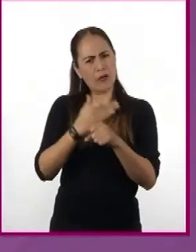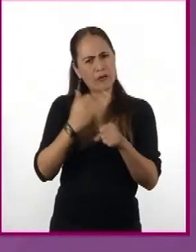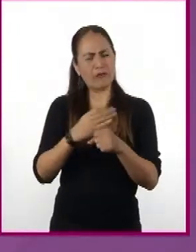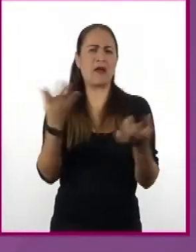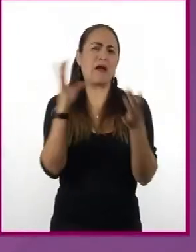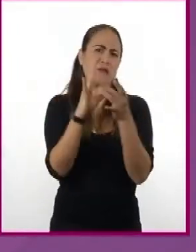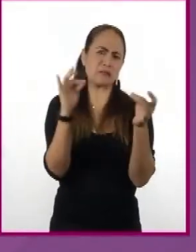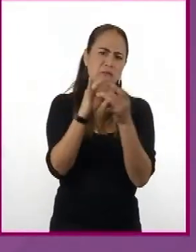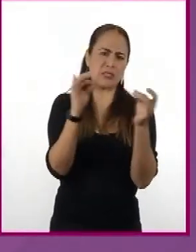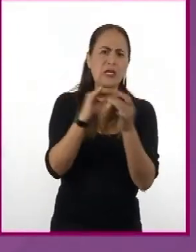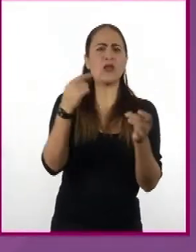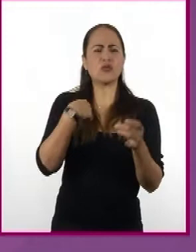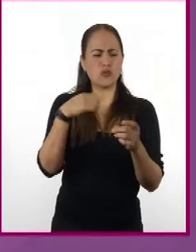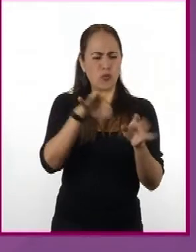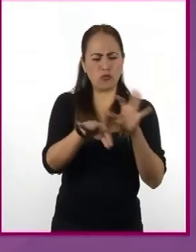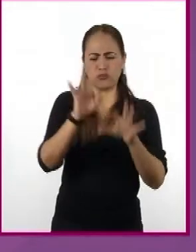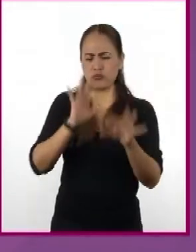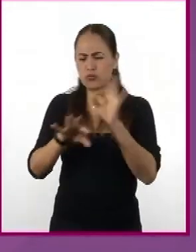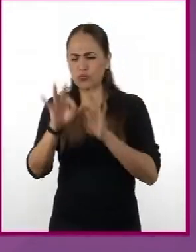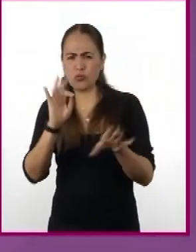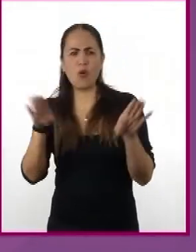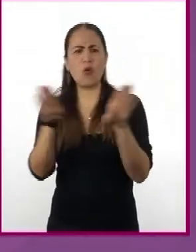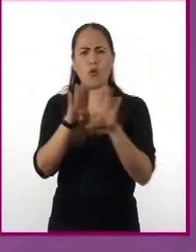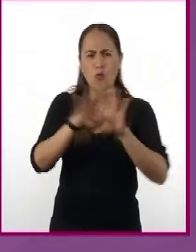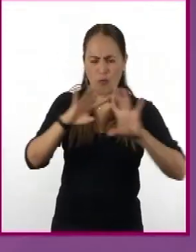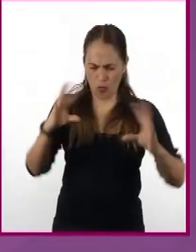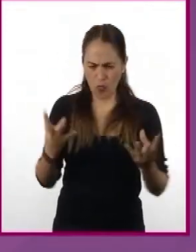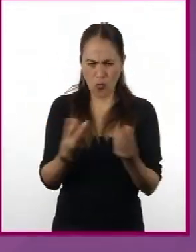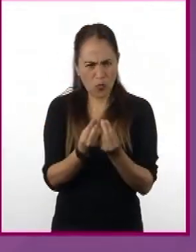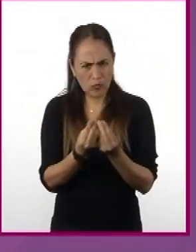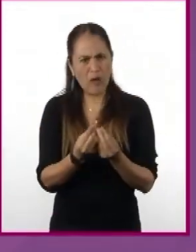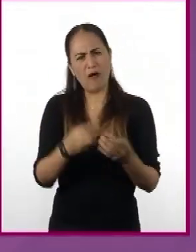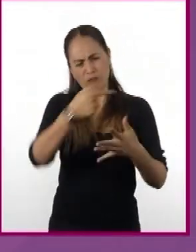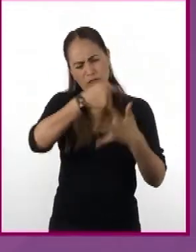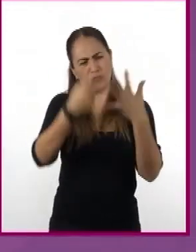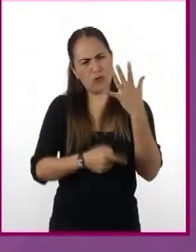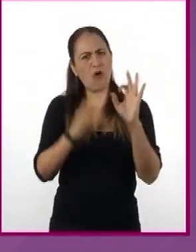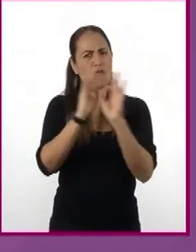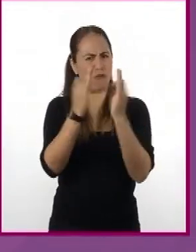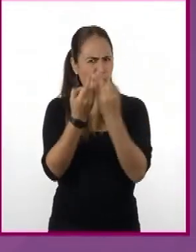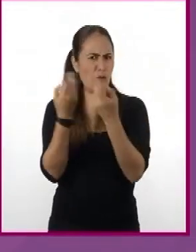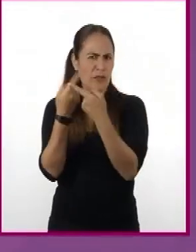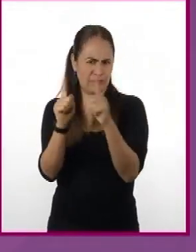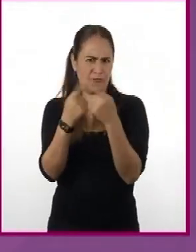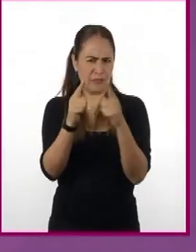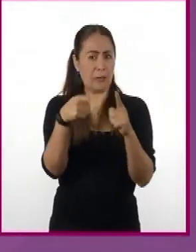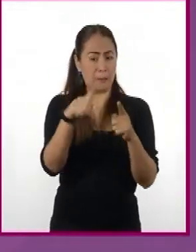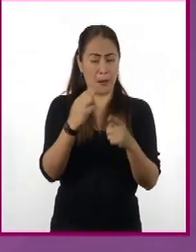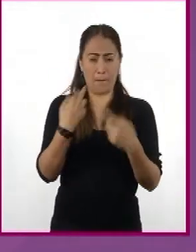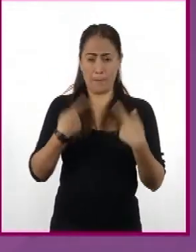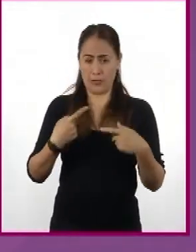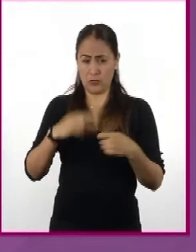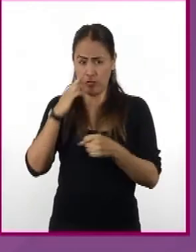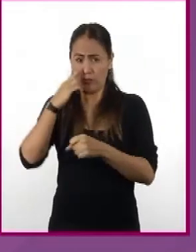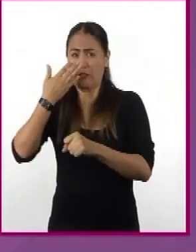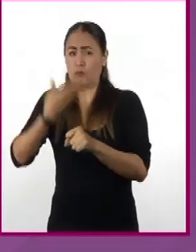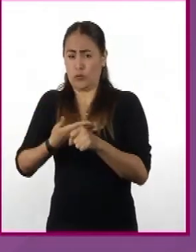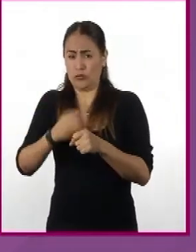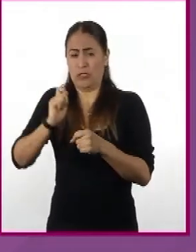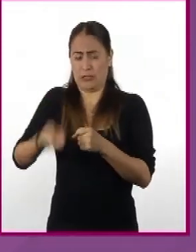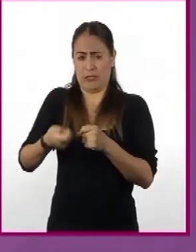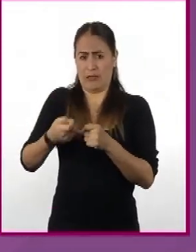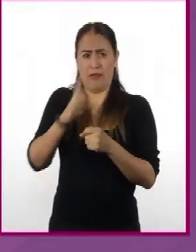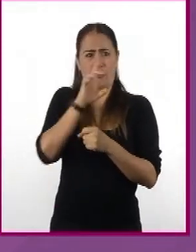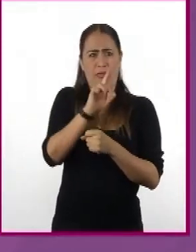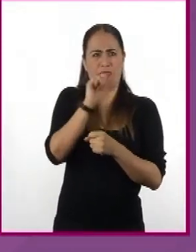haciendo estas antologías. Hay muchas formas de hacer una antología, pero el antologador, el primer dato que tiene es